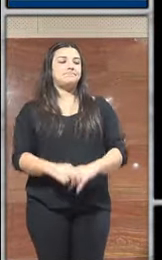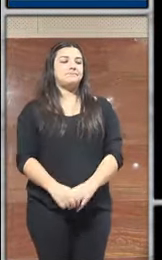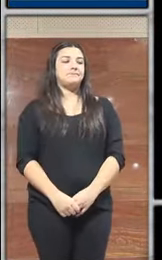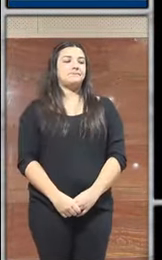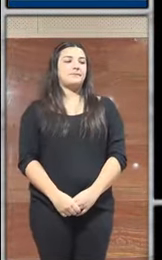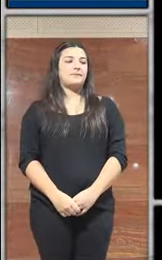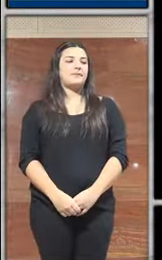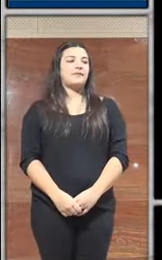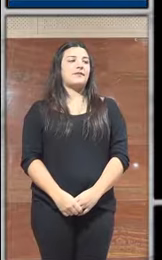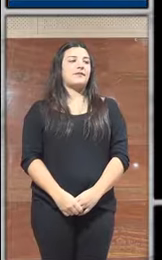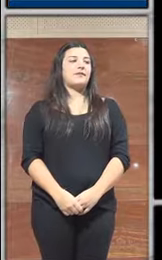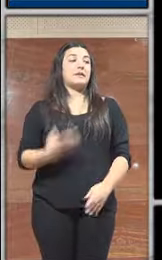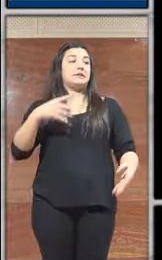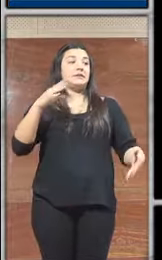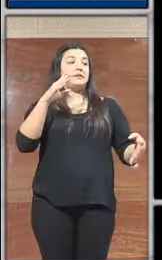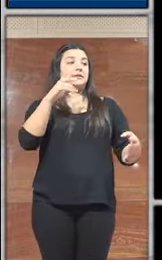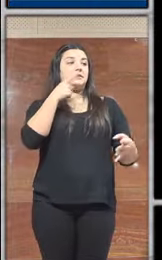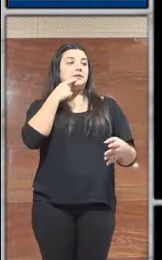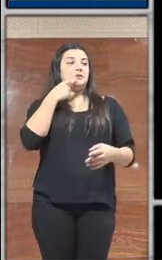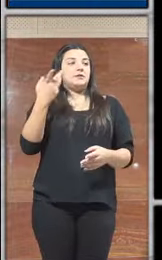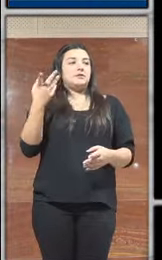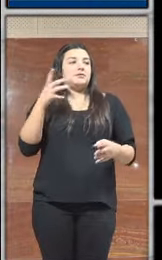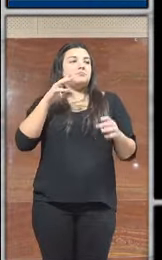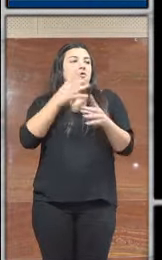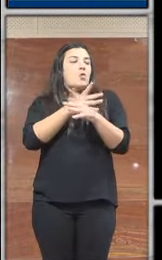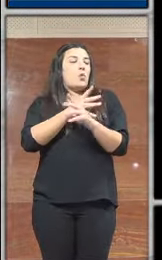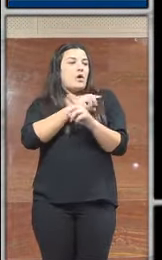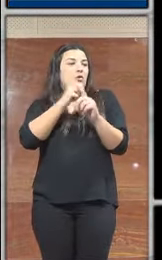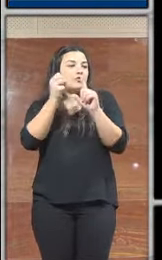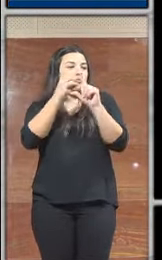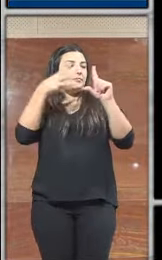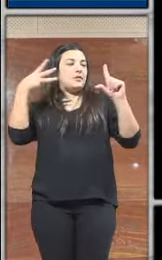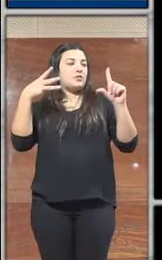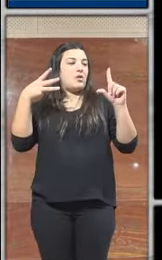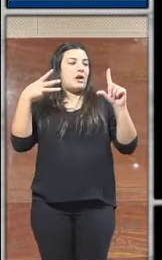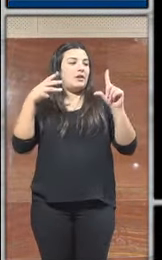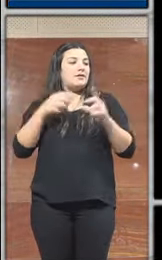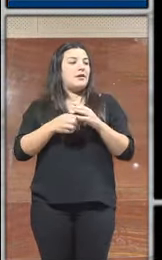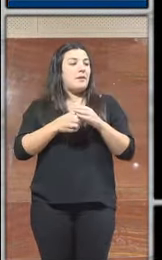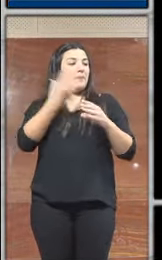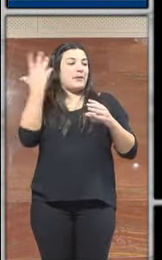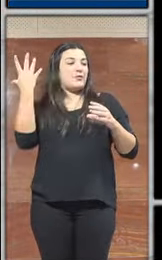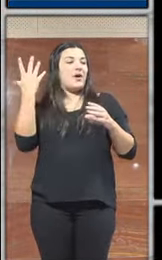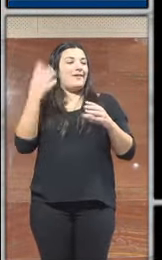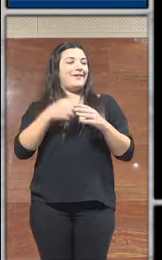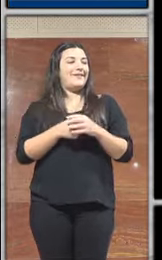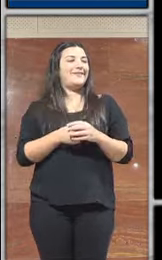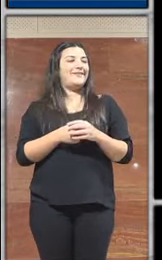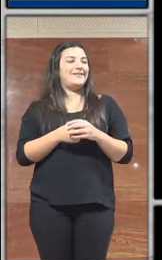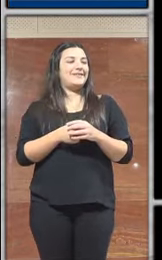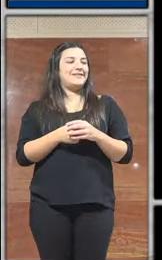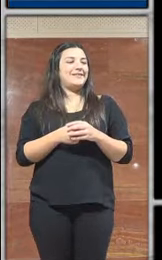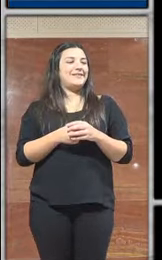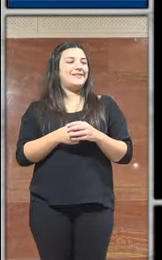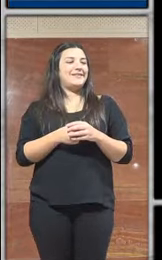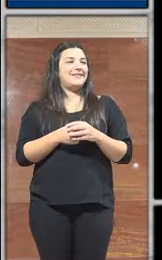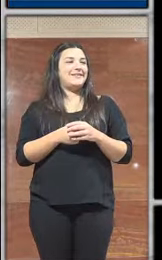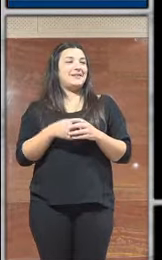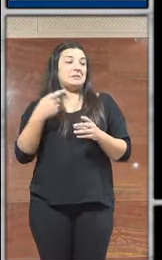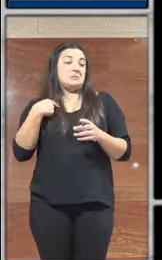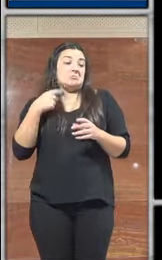que bueno están haciendo unos juegos de realidad virtual y bueno yo creo que estarían dispuestos